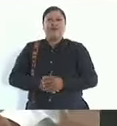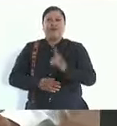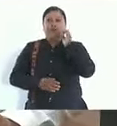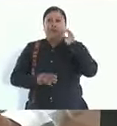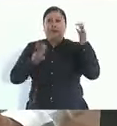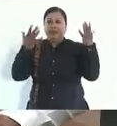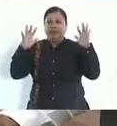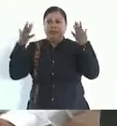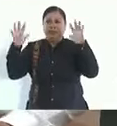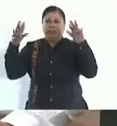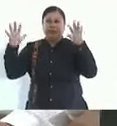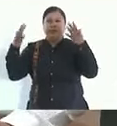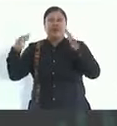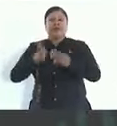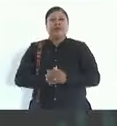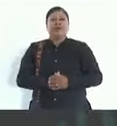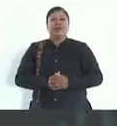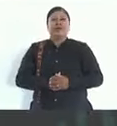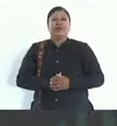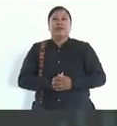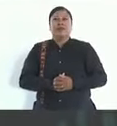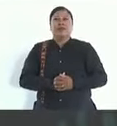por mantener vigente